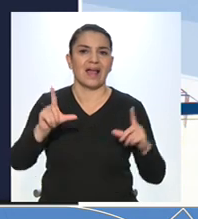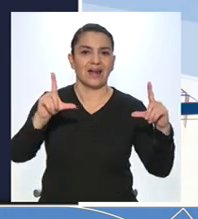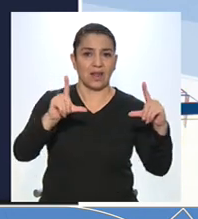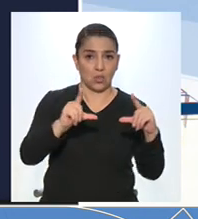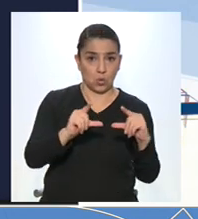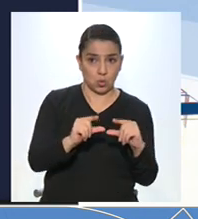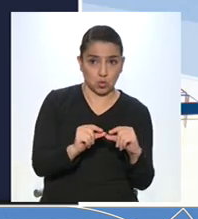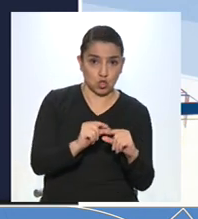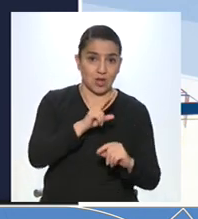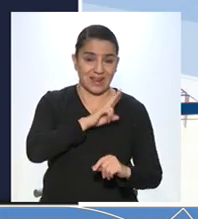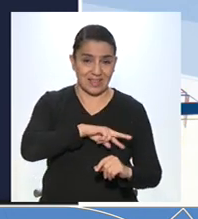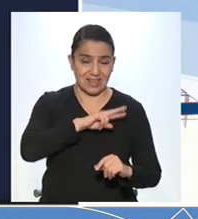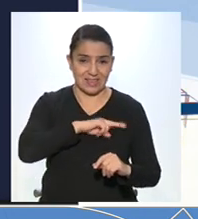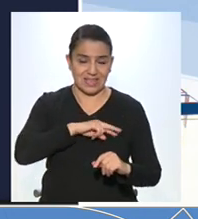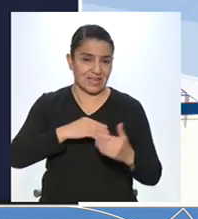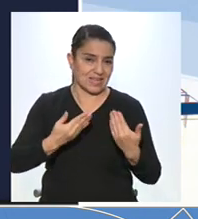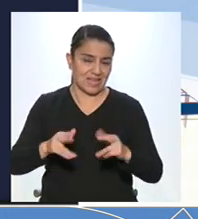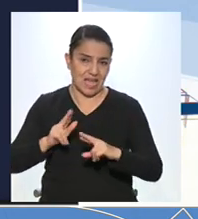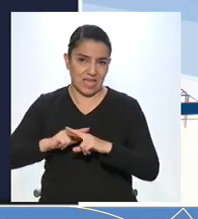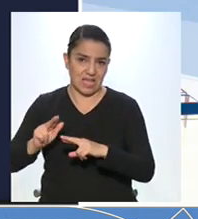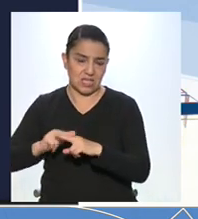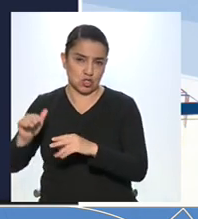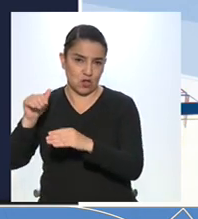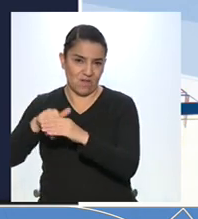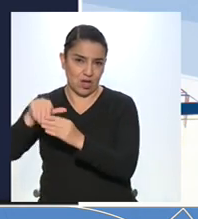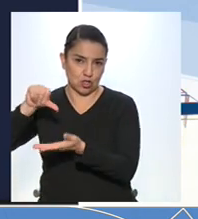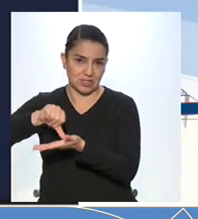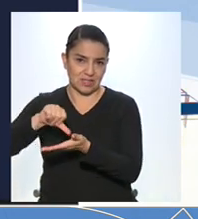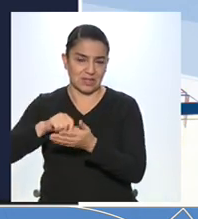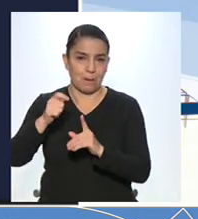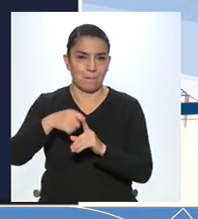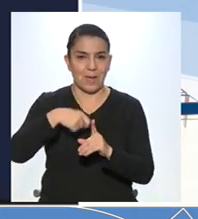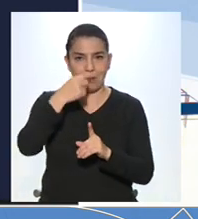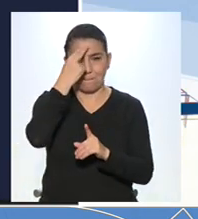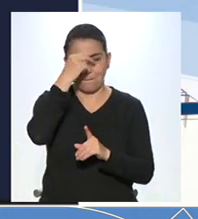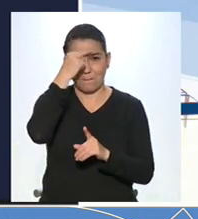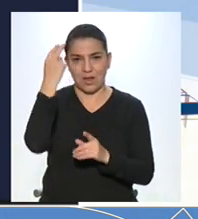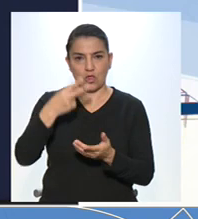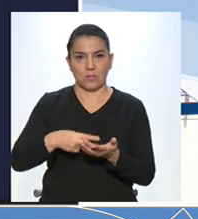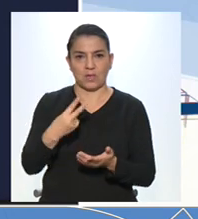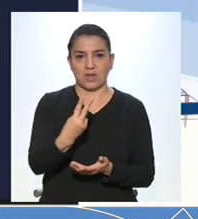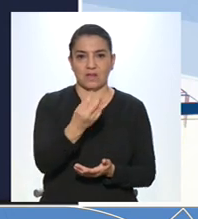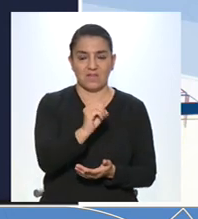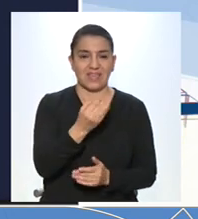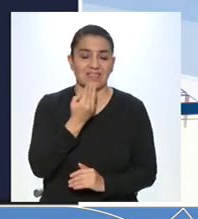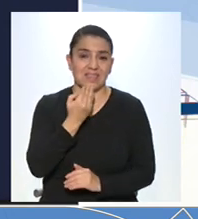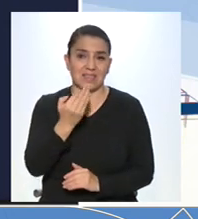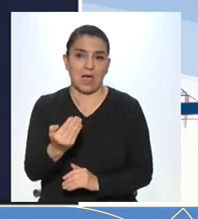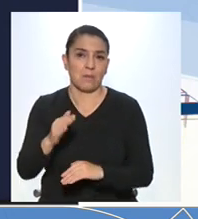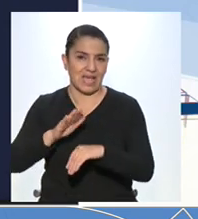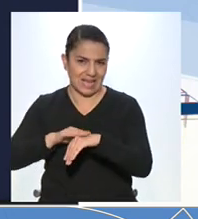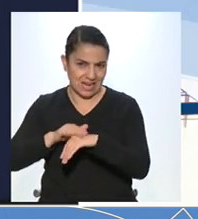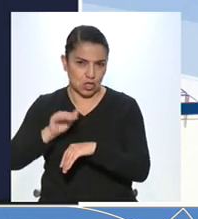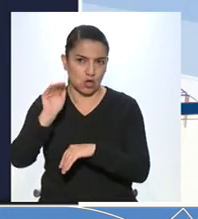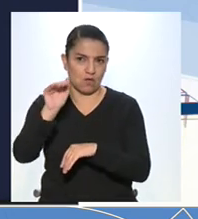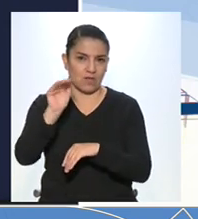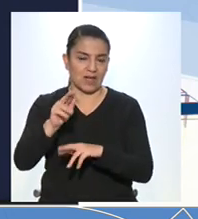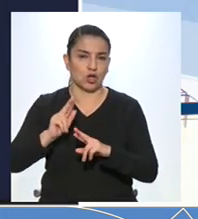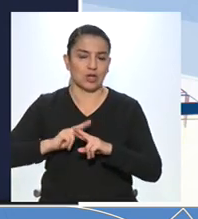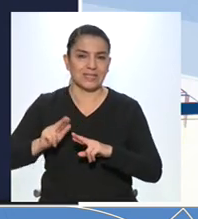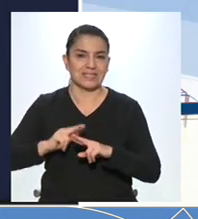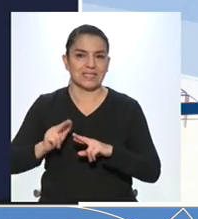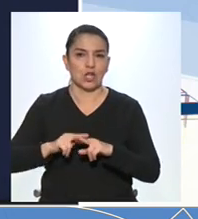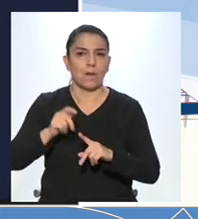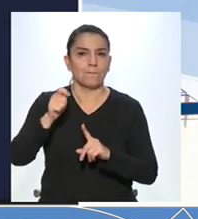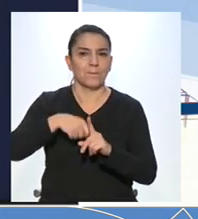interés que aplicó el Banco Central ya en marzo del 2020, seguido de las medidas de crédito que se aplicaron en mayo de ese